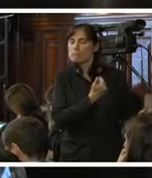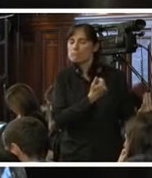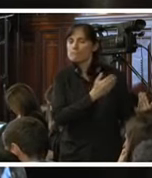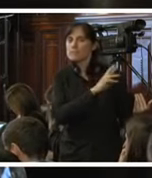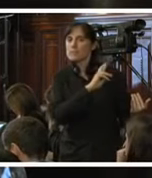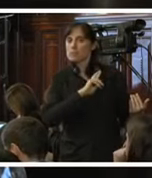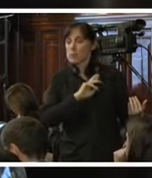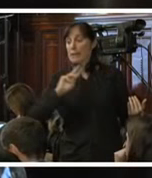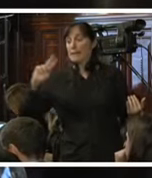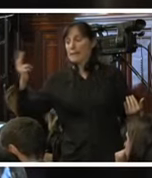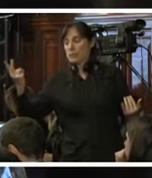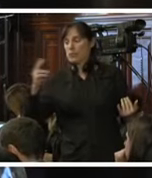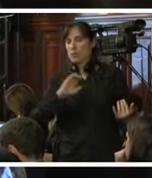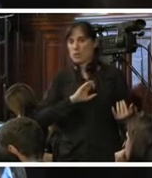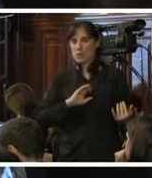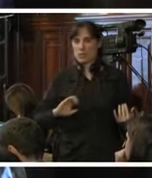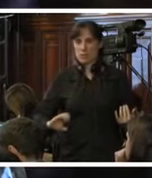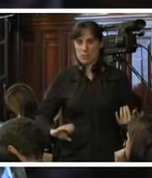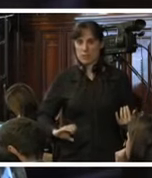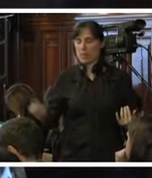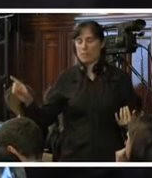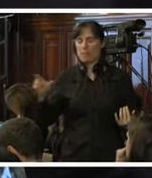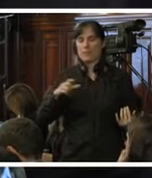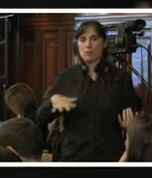los miembros de la sociedad civil. Gracias, presidenta.